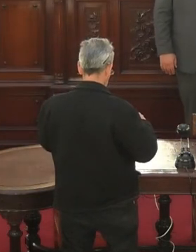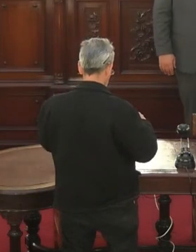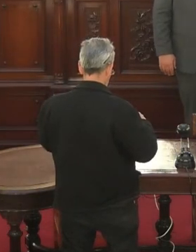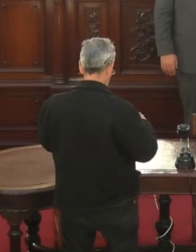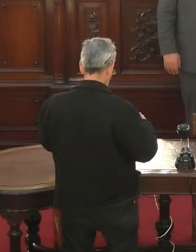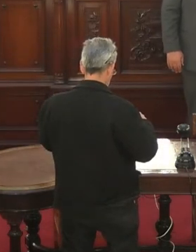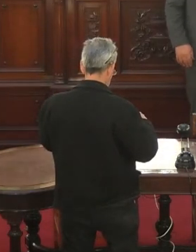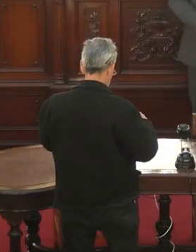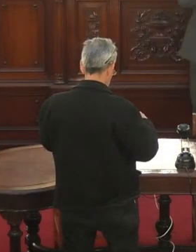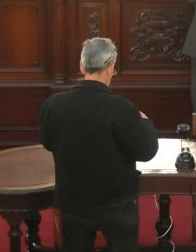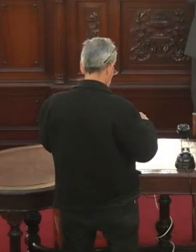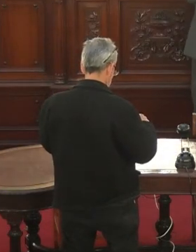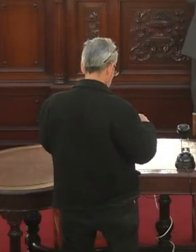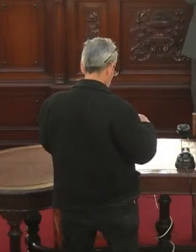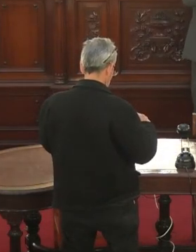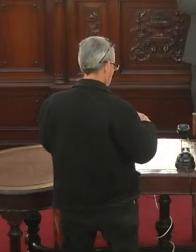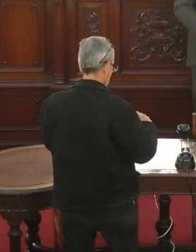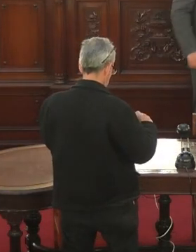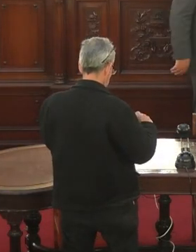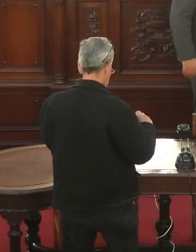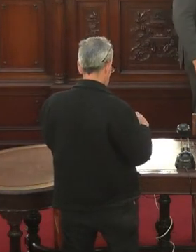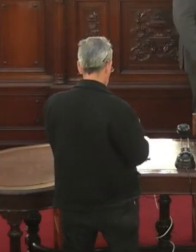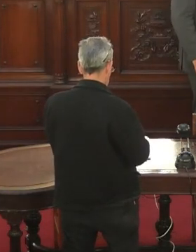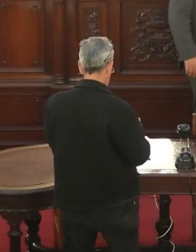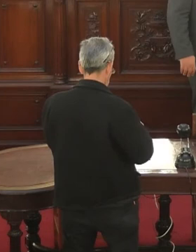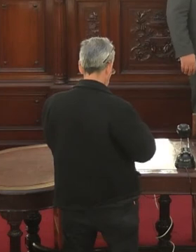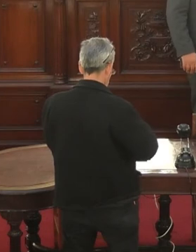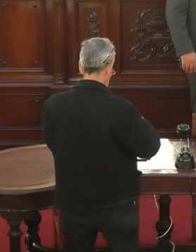Diputado Leonardo Pacheco.